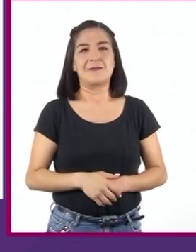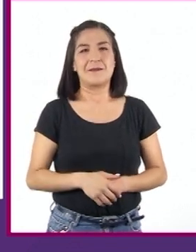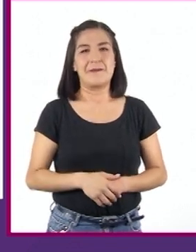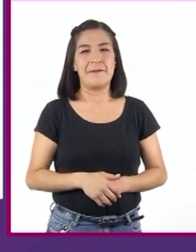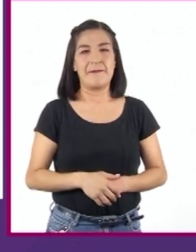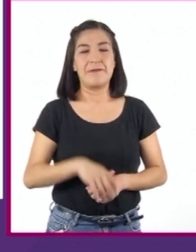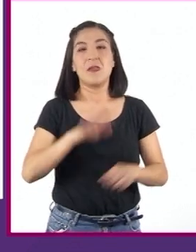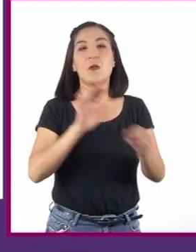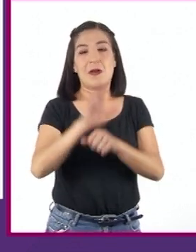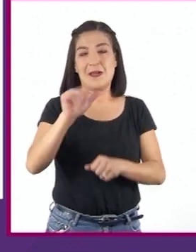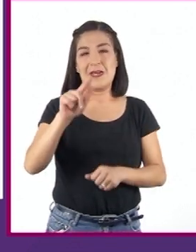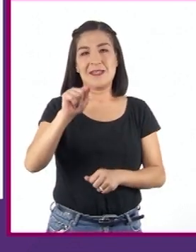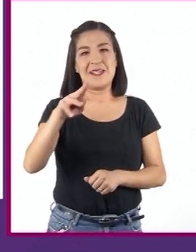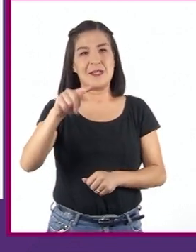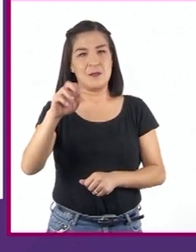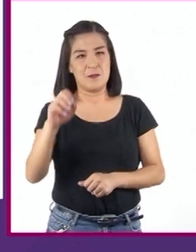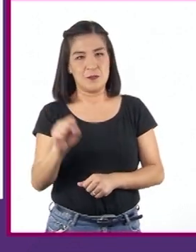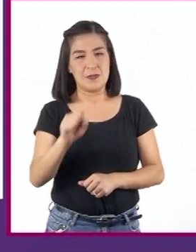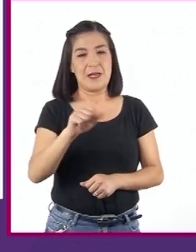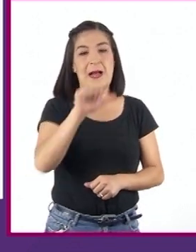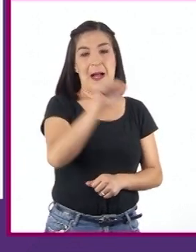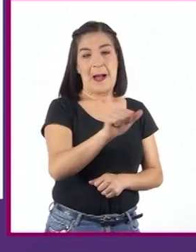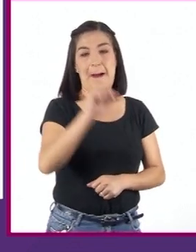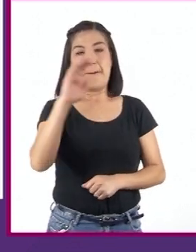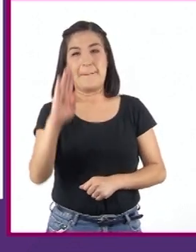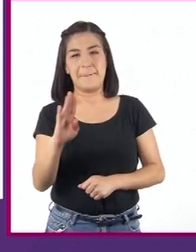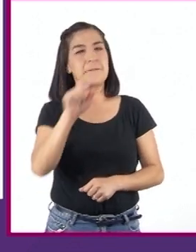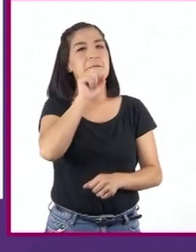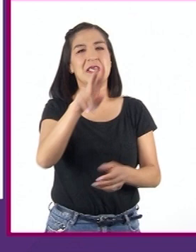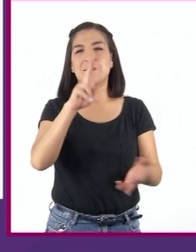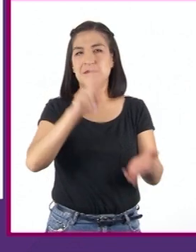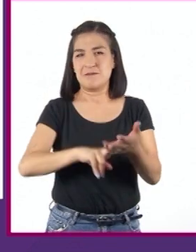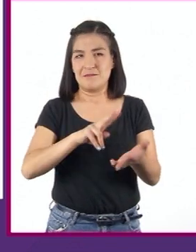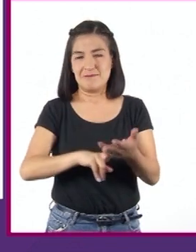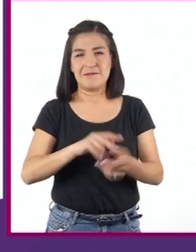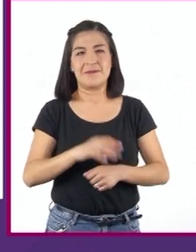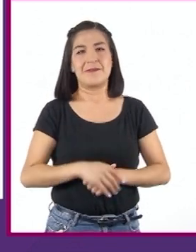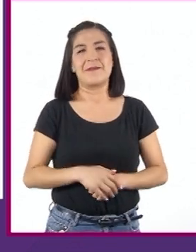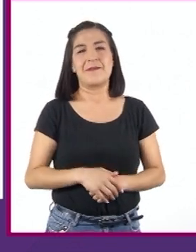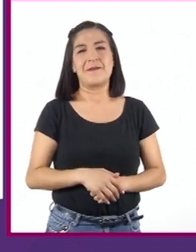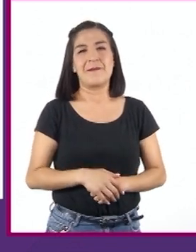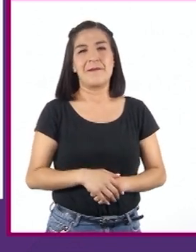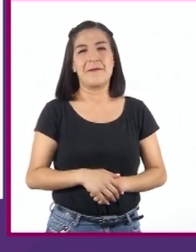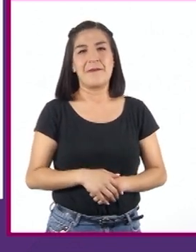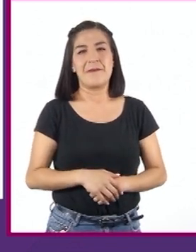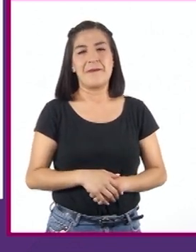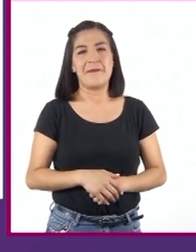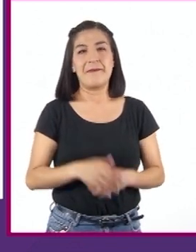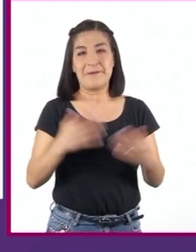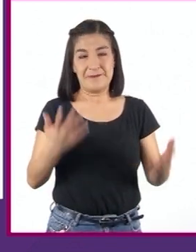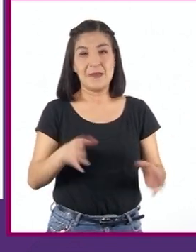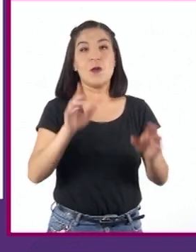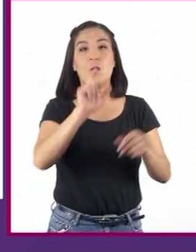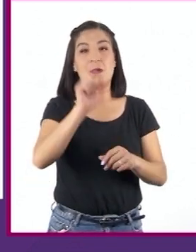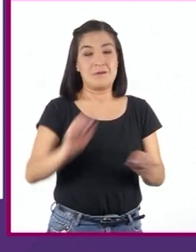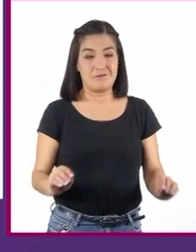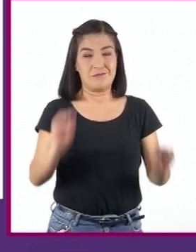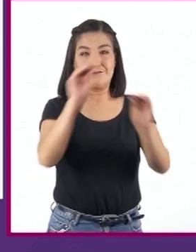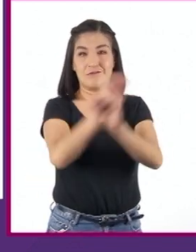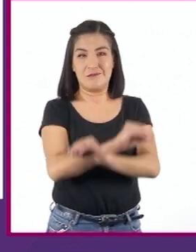Los catetos a y b tienen el mismo valor, L. Así que al